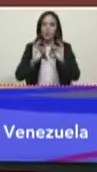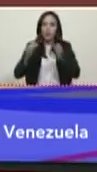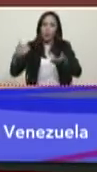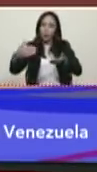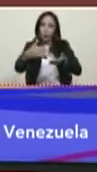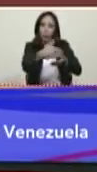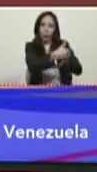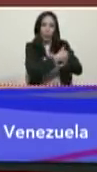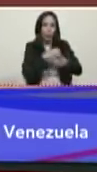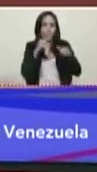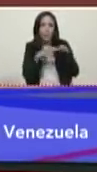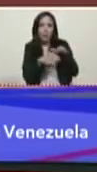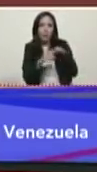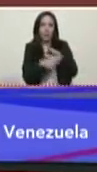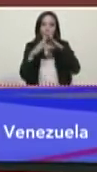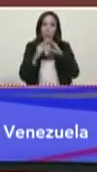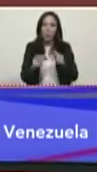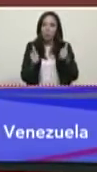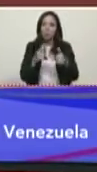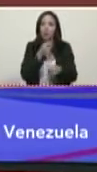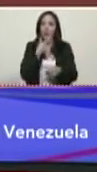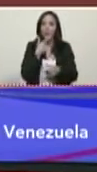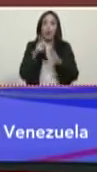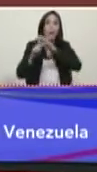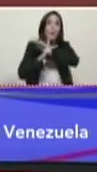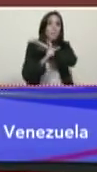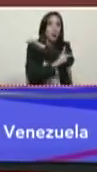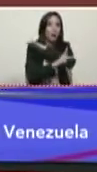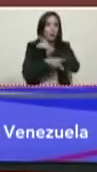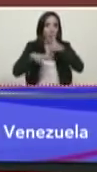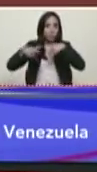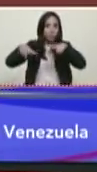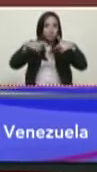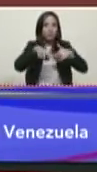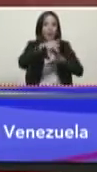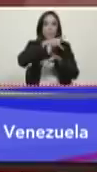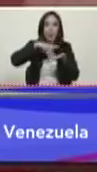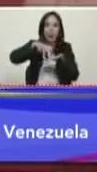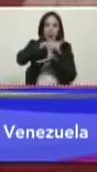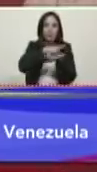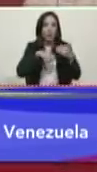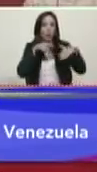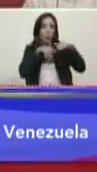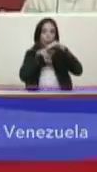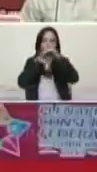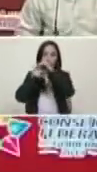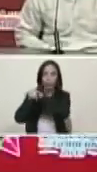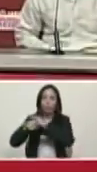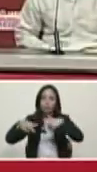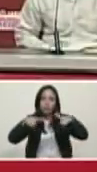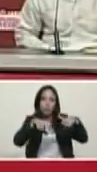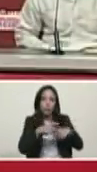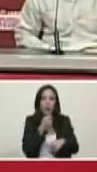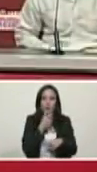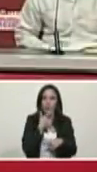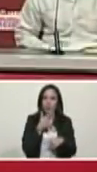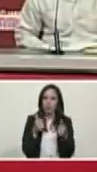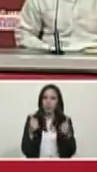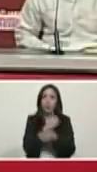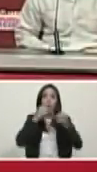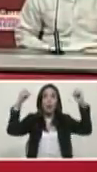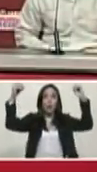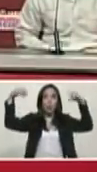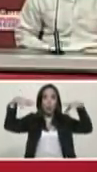de la ciudad sus parques públicos sus bulevares sus paseos iluminar